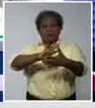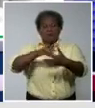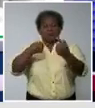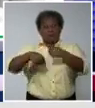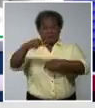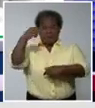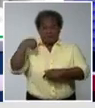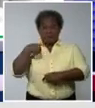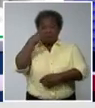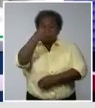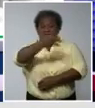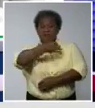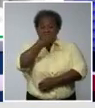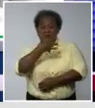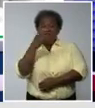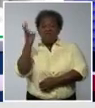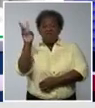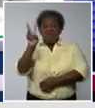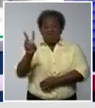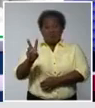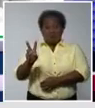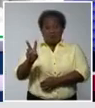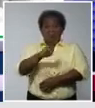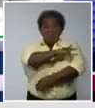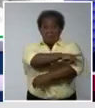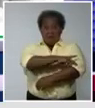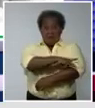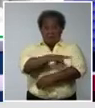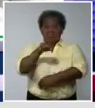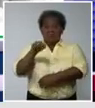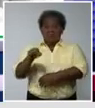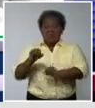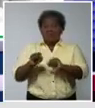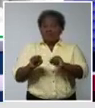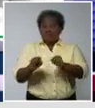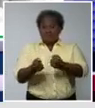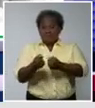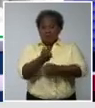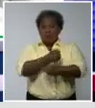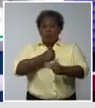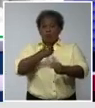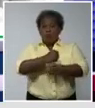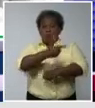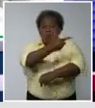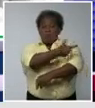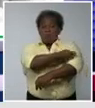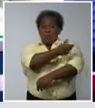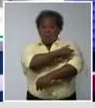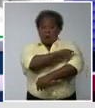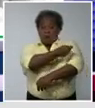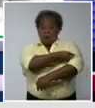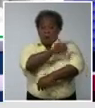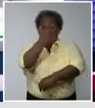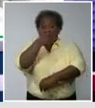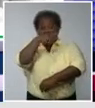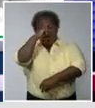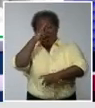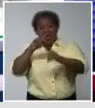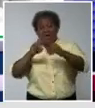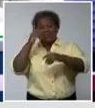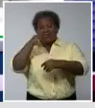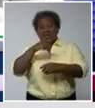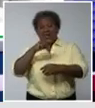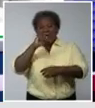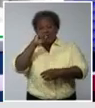conocer Venezuela que restringía la utilización de la vacuna AstraZeneca y, bueno,